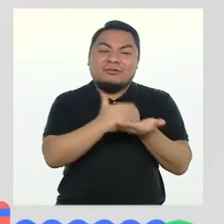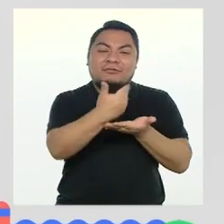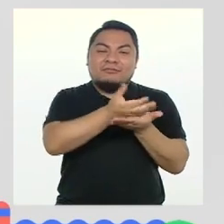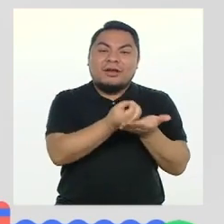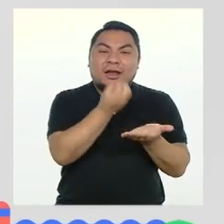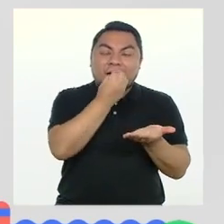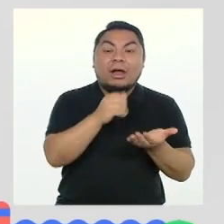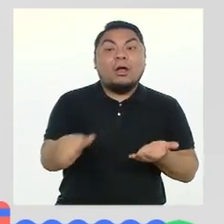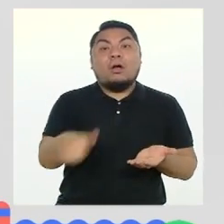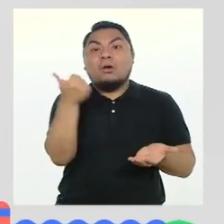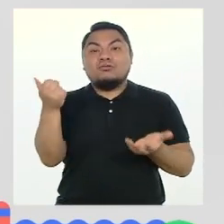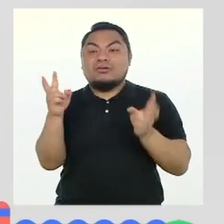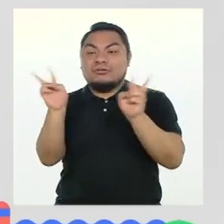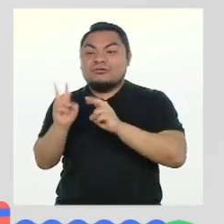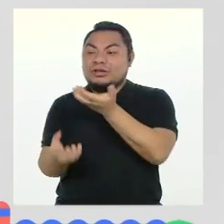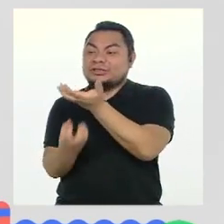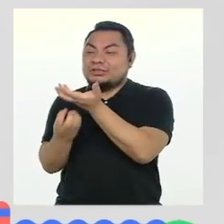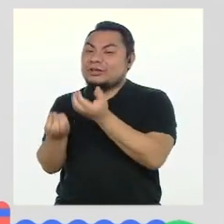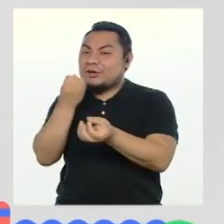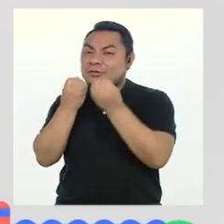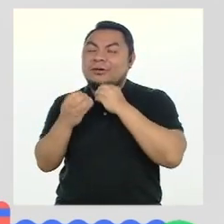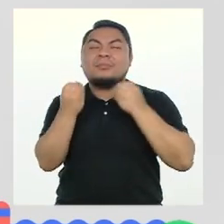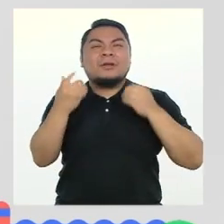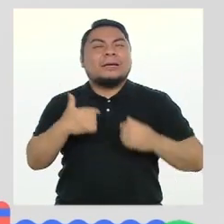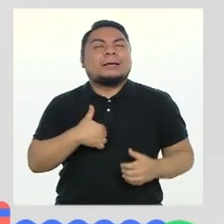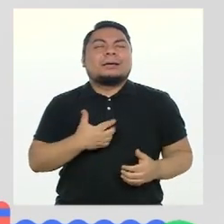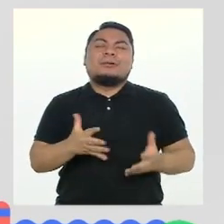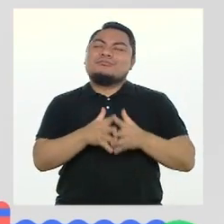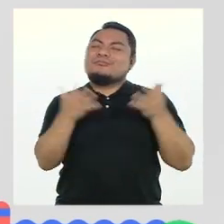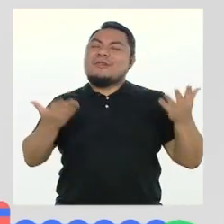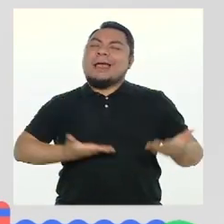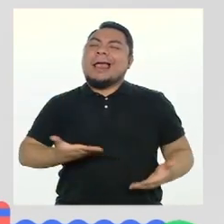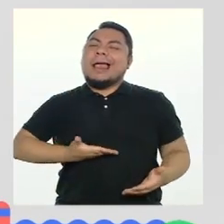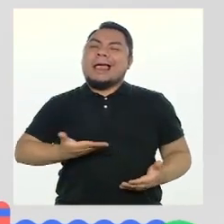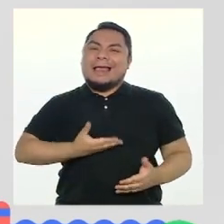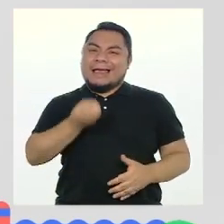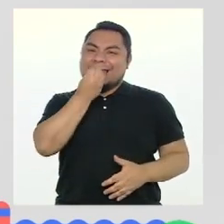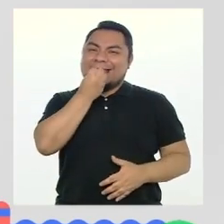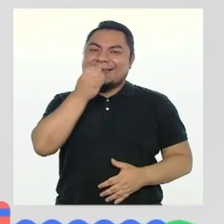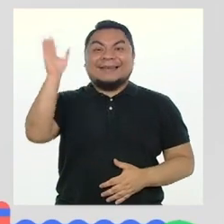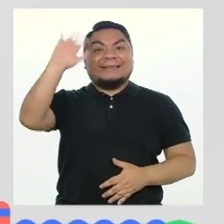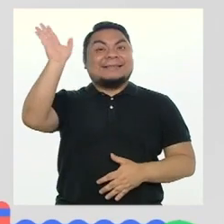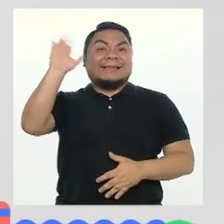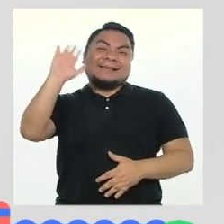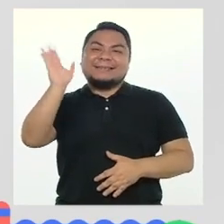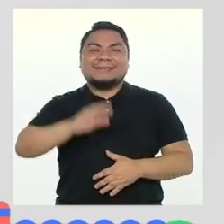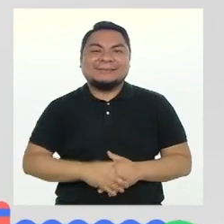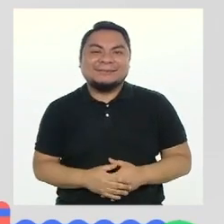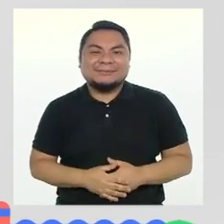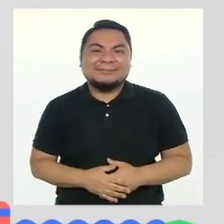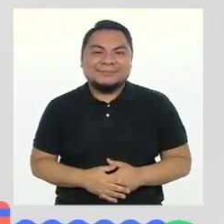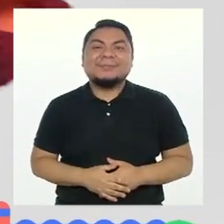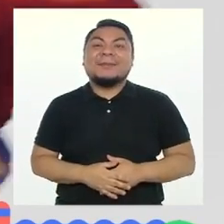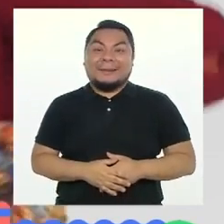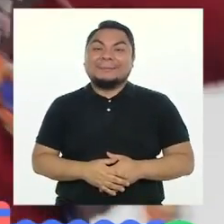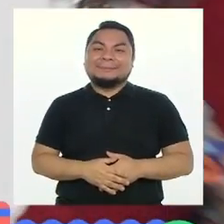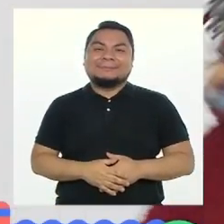y otra con verduras cocidas, porque me ha dado mucha hambre. ¡Chao!